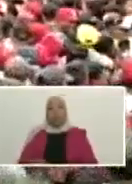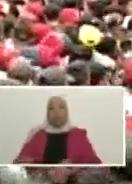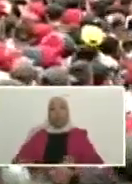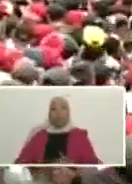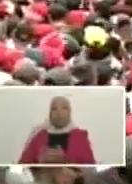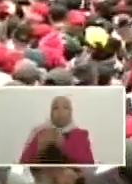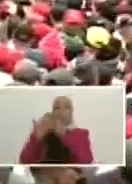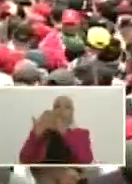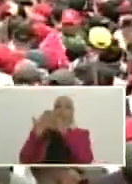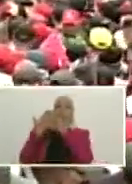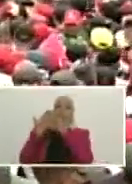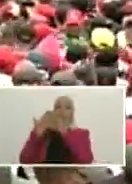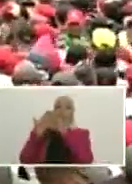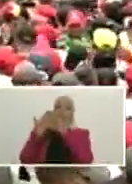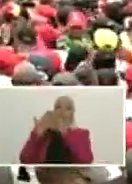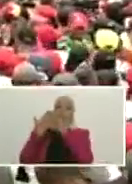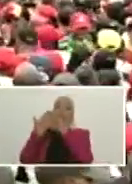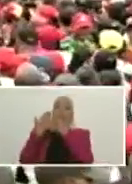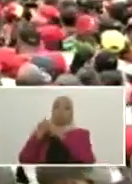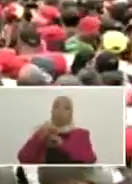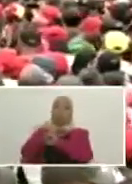amanecimos